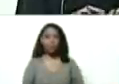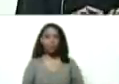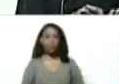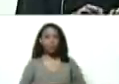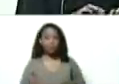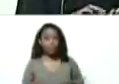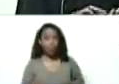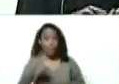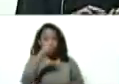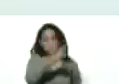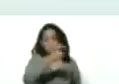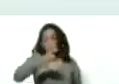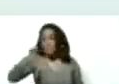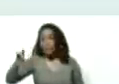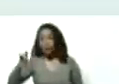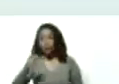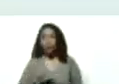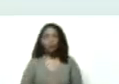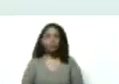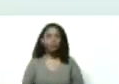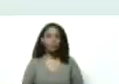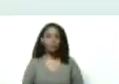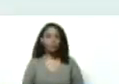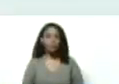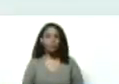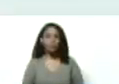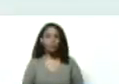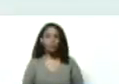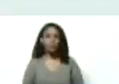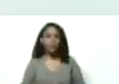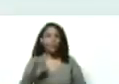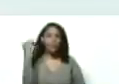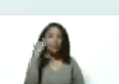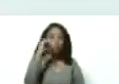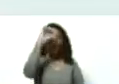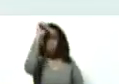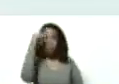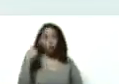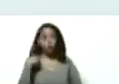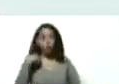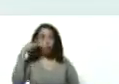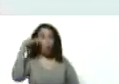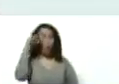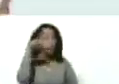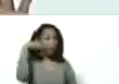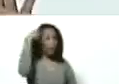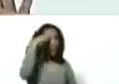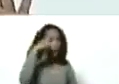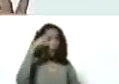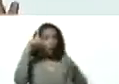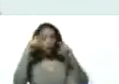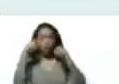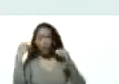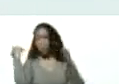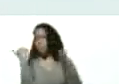de ciudadanos y ciudadanas entre sábado y domingo yo vi videos y fotos por miles